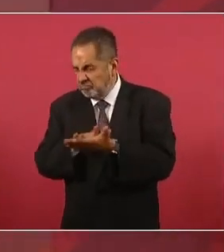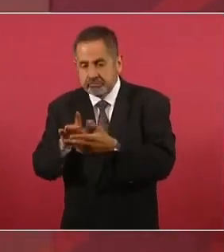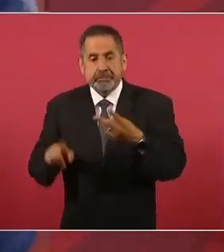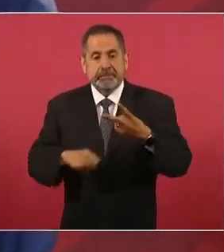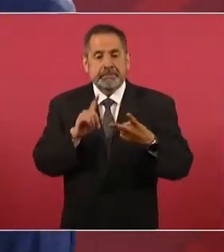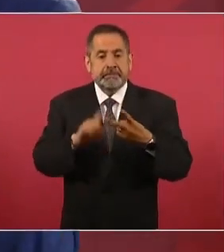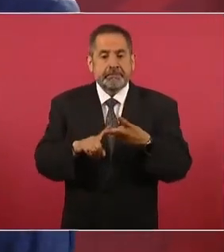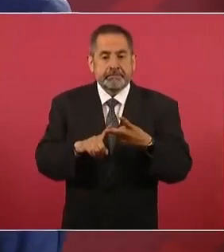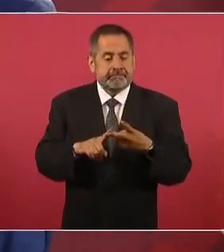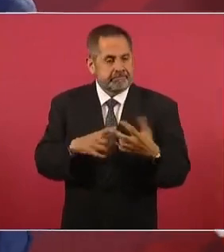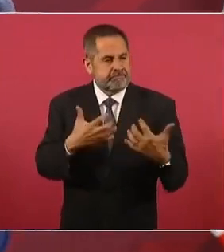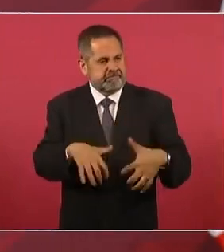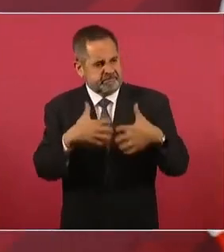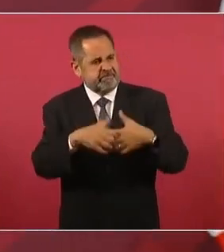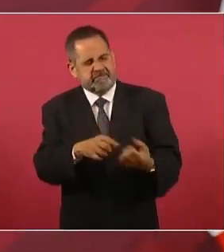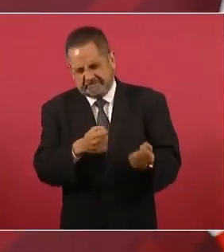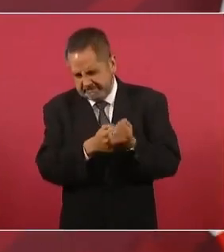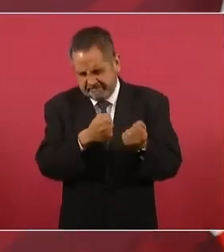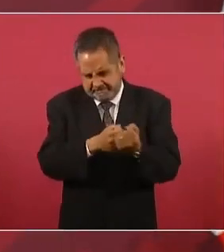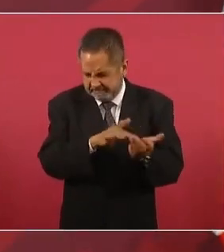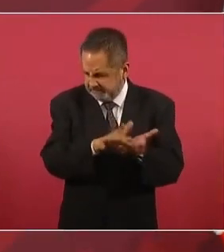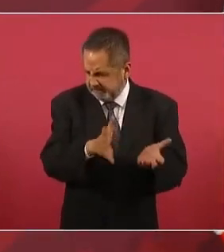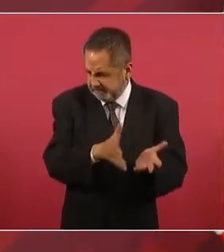impulsó la actividad productiva,